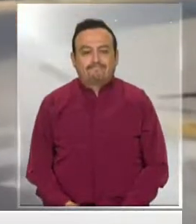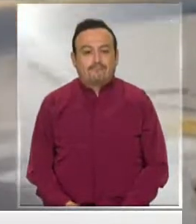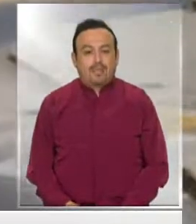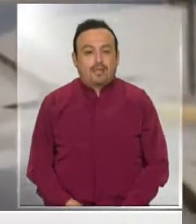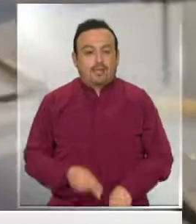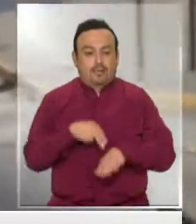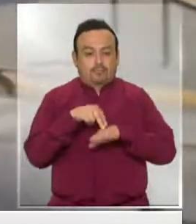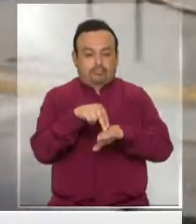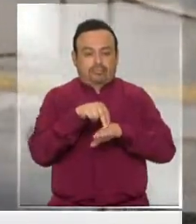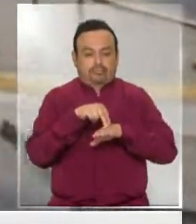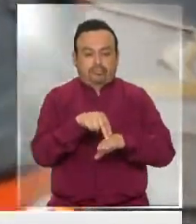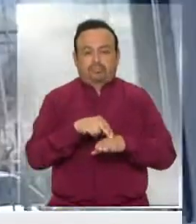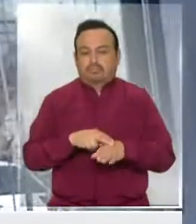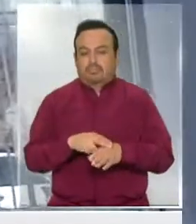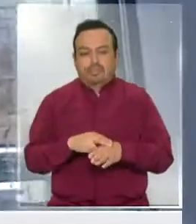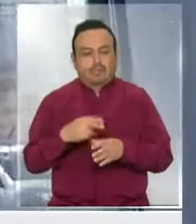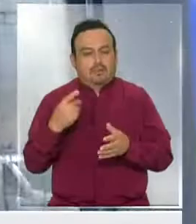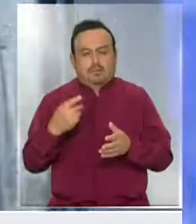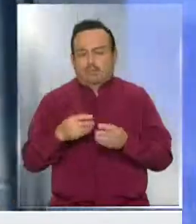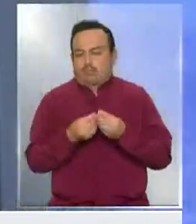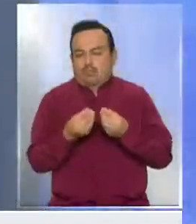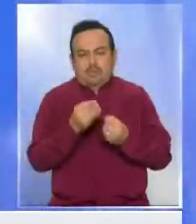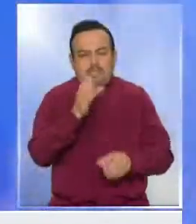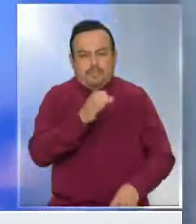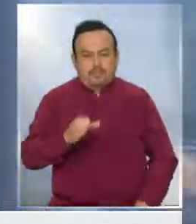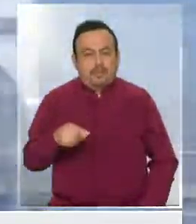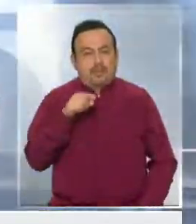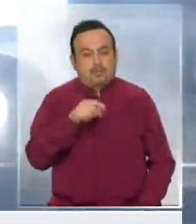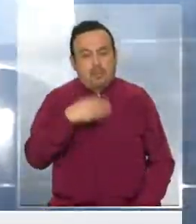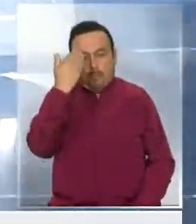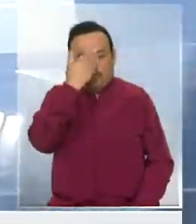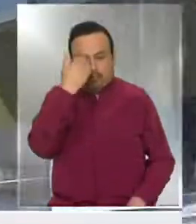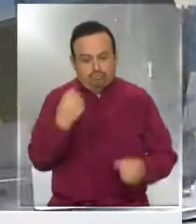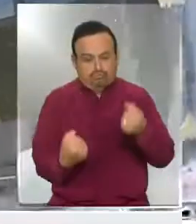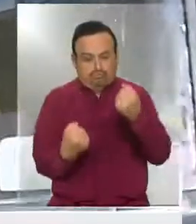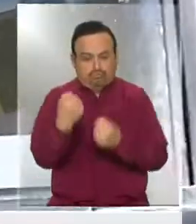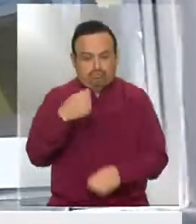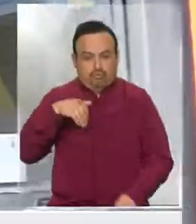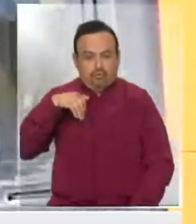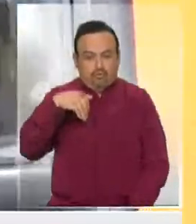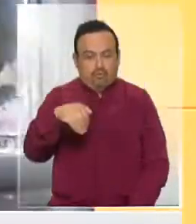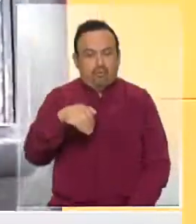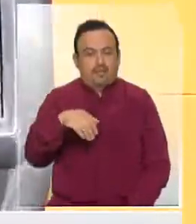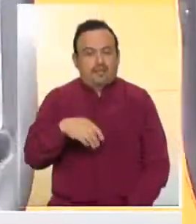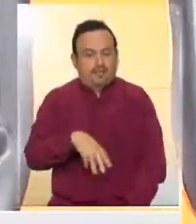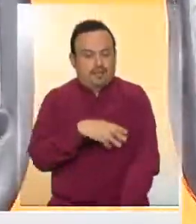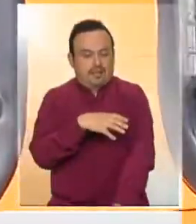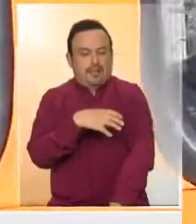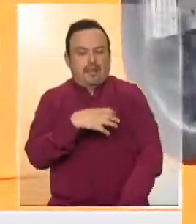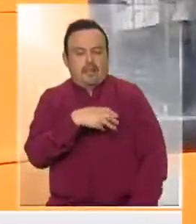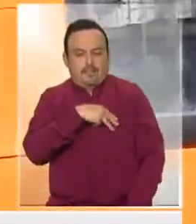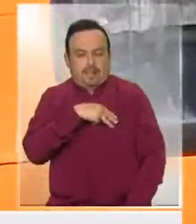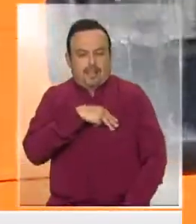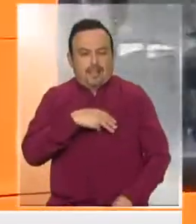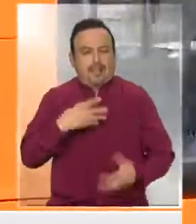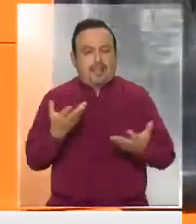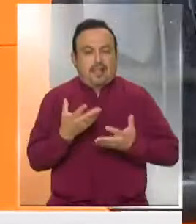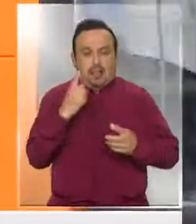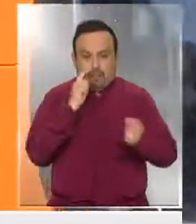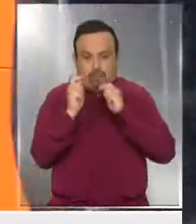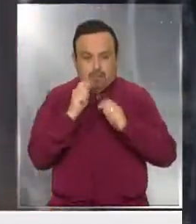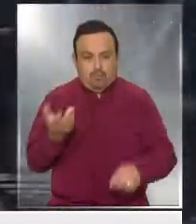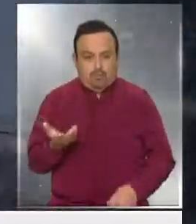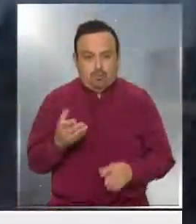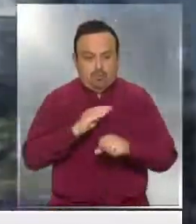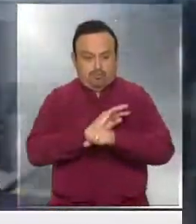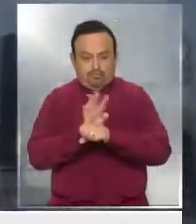Transportan a miles de usuarios cada día. Por eso la preocupación de los conductores de buses de la red metropolitana de movilidad ante el peligro de contagio